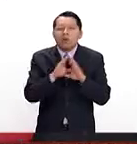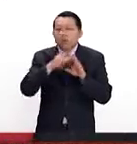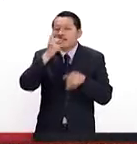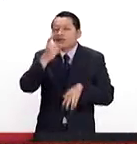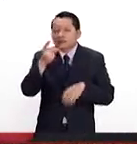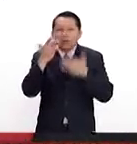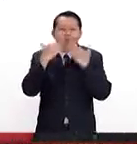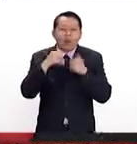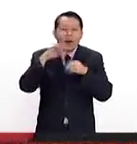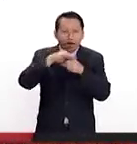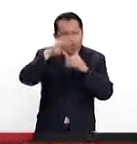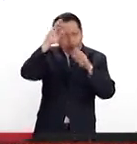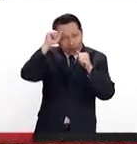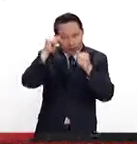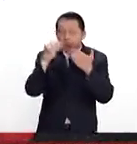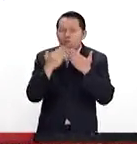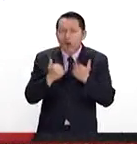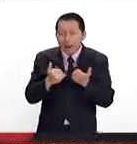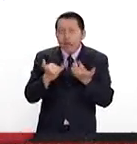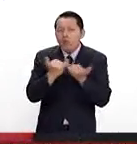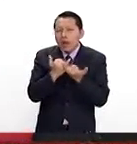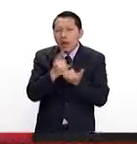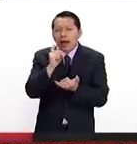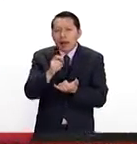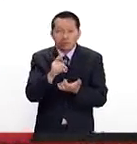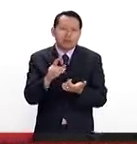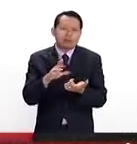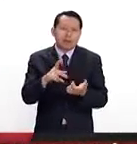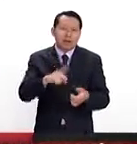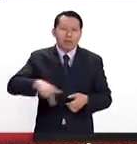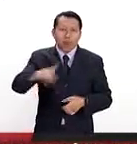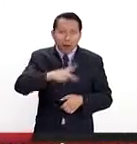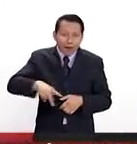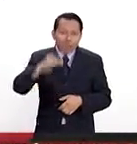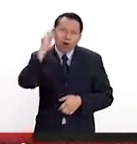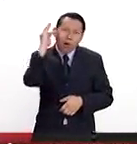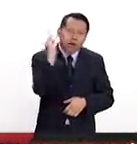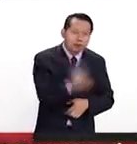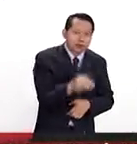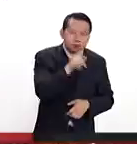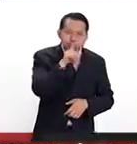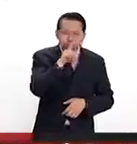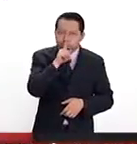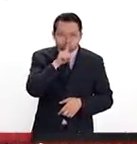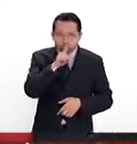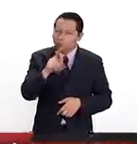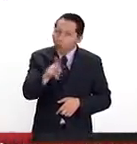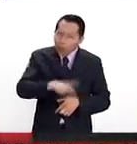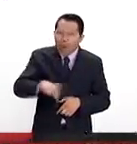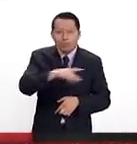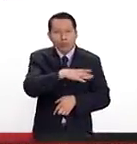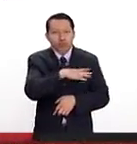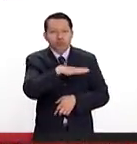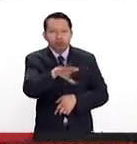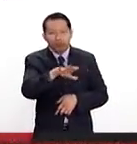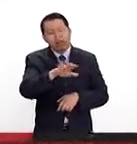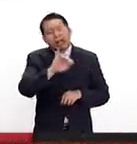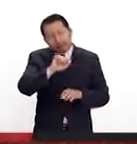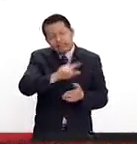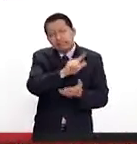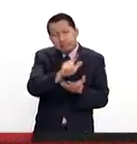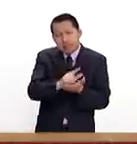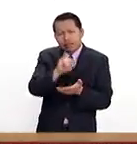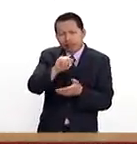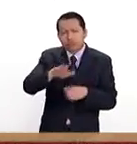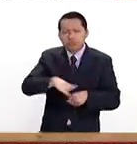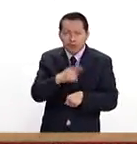hay consensos, cuando no hay legitimidad, cuando no hay liderazgo, pero sí legalidad, ¿no? Porque finalmente llegaron a